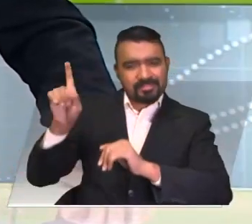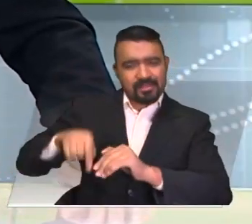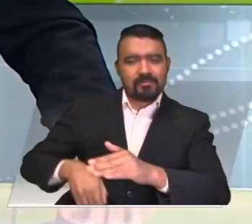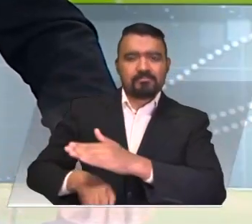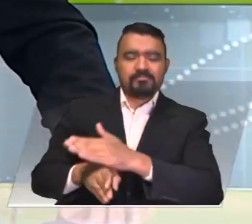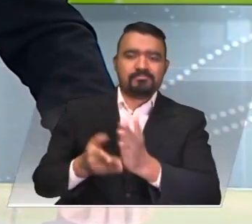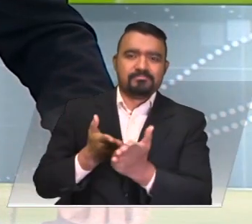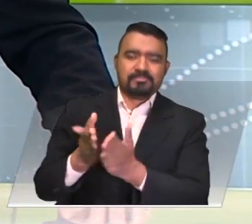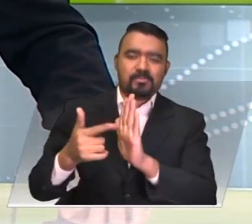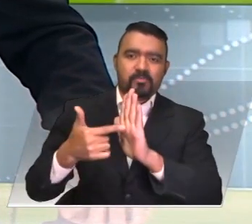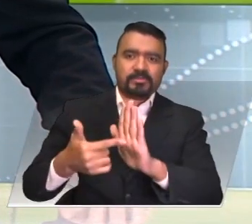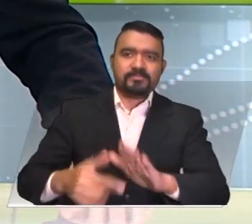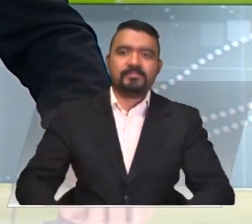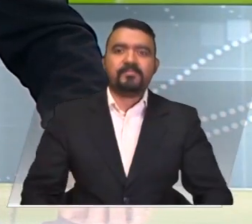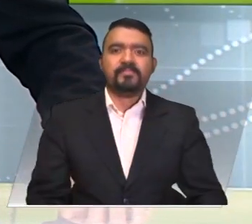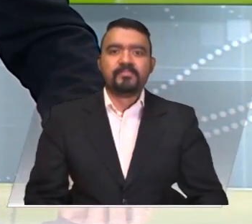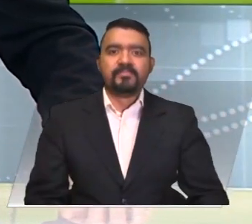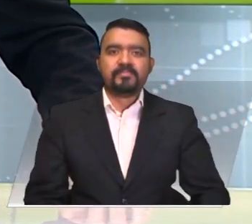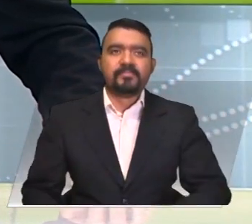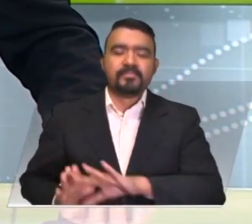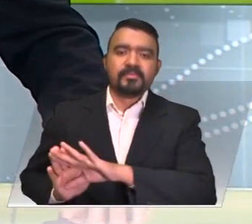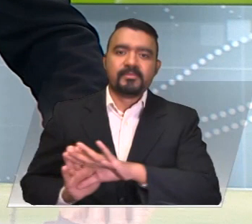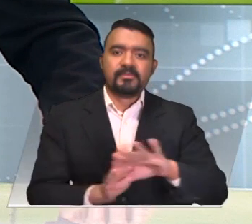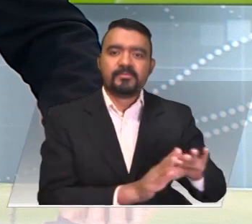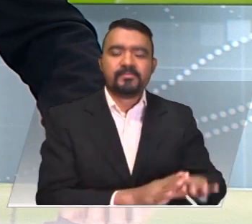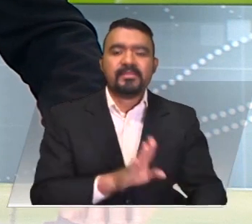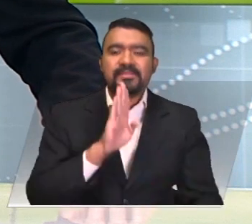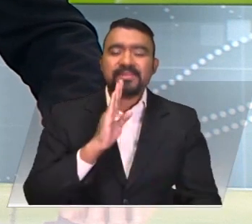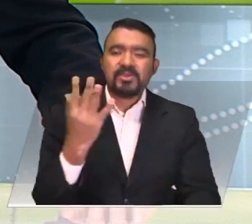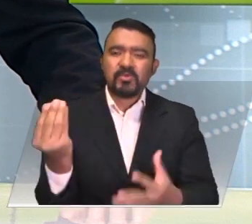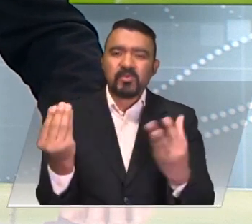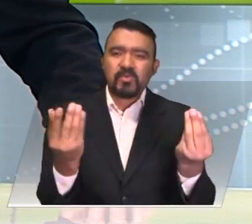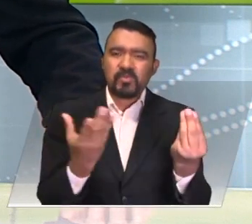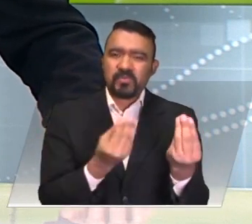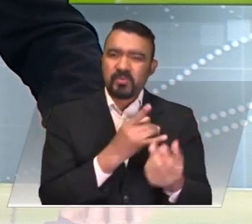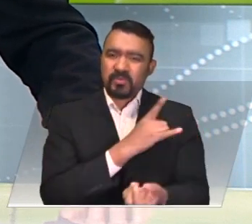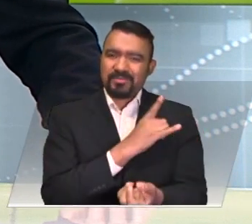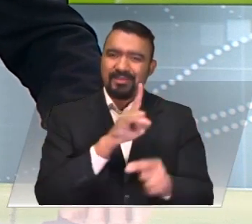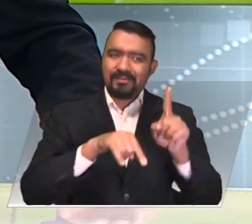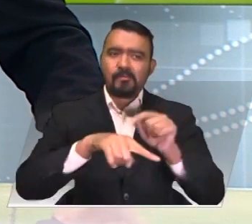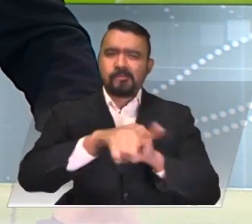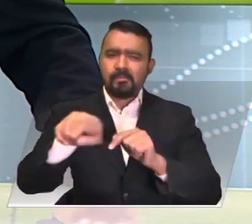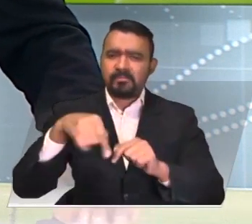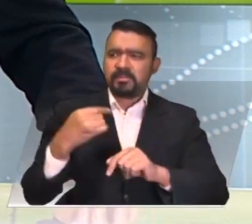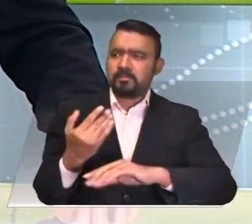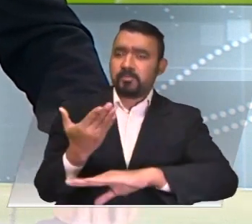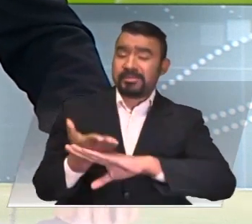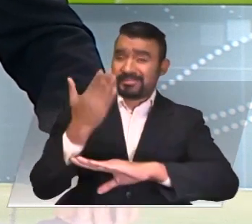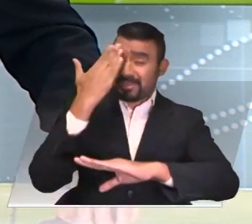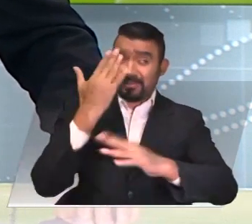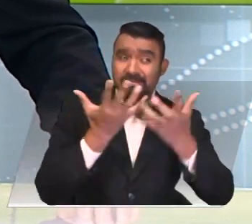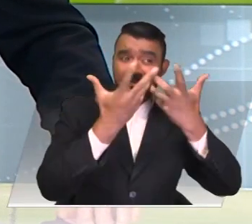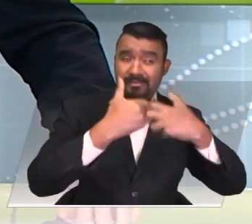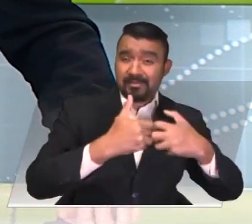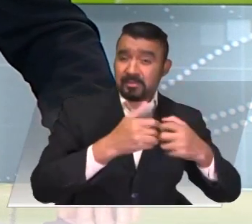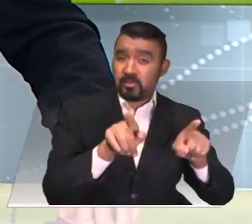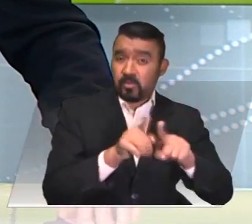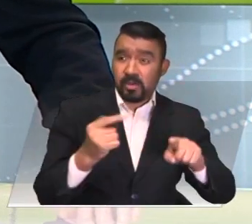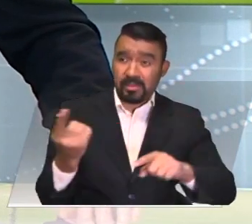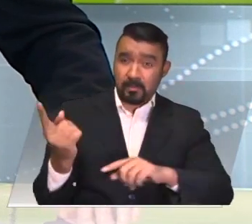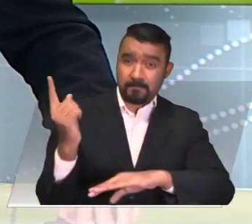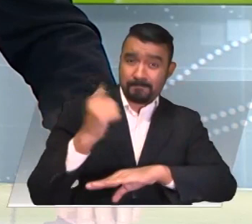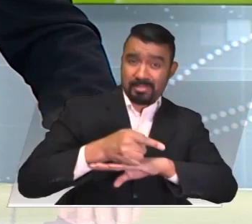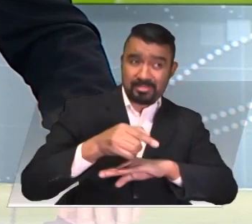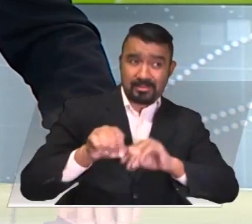integrantes de la academia advierten desde el ámbito jurídico los riesgos para la fábrica de licores de Antioquia si el proyecto de ordenanza que la convierte